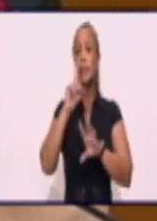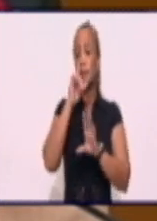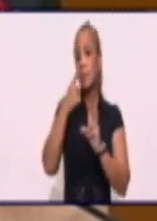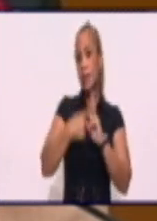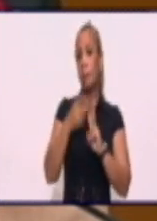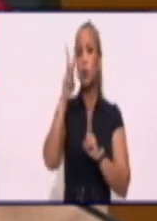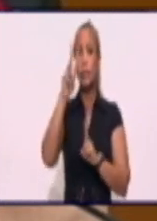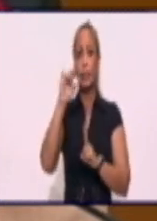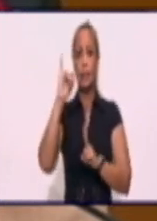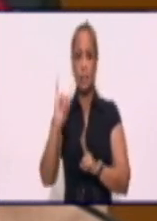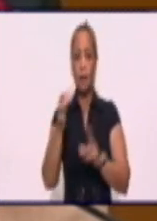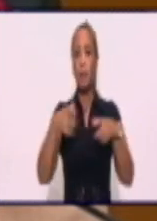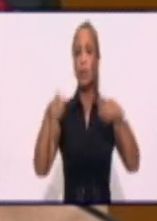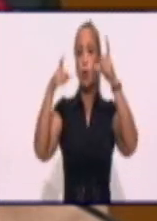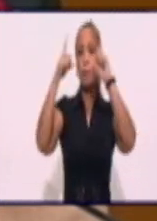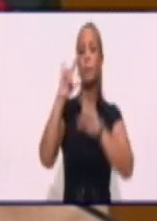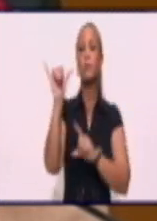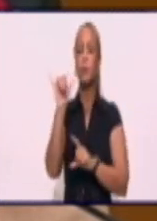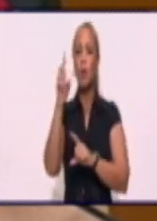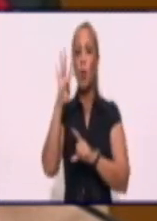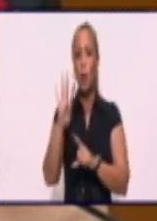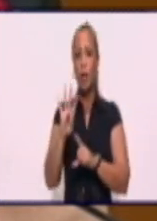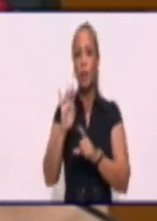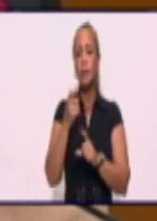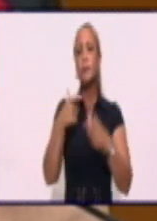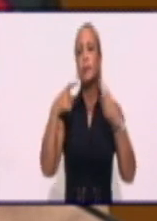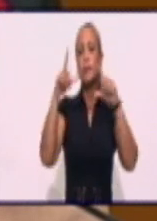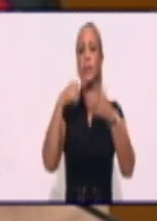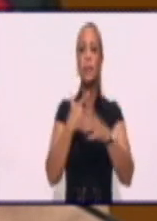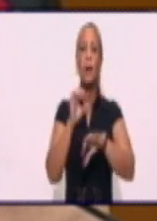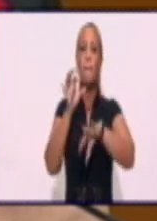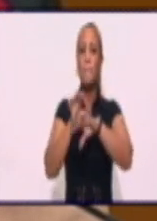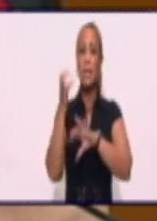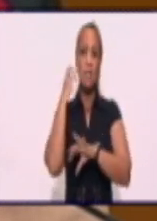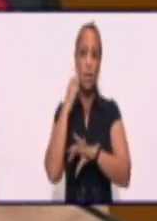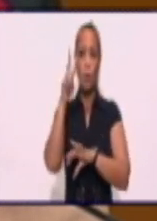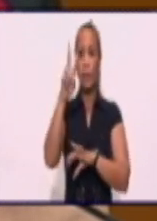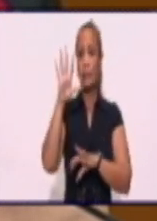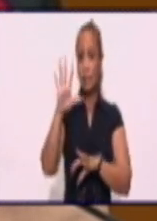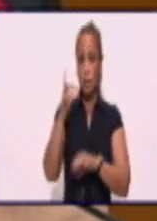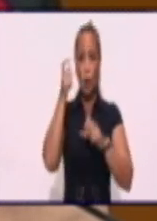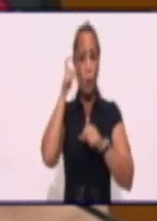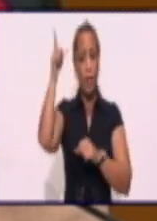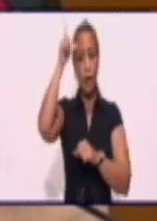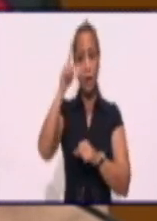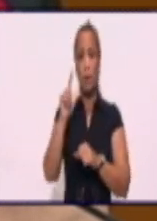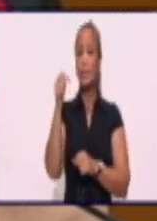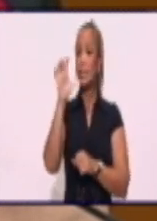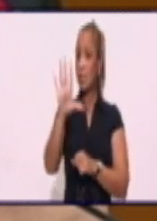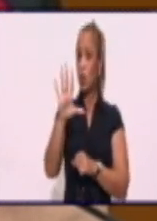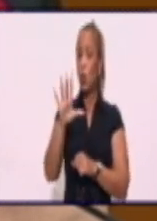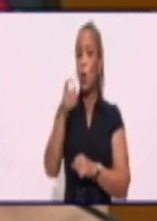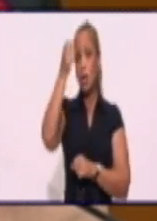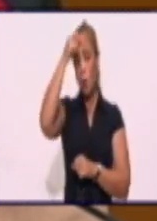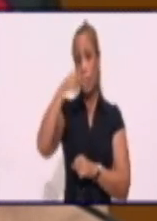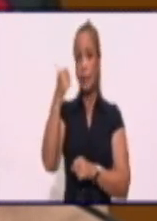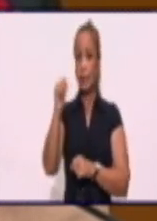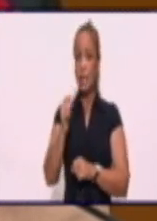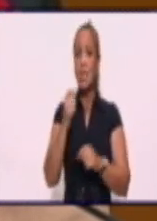18, Bartolomé Mazo 3, Cautocristo 4, Manzanillo 25, Boyarriba 5, Jiguaní 10 y Yara